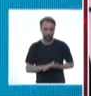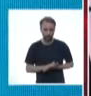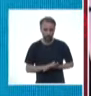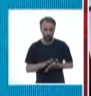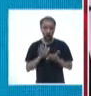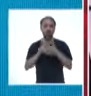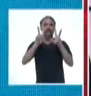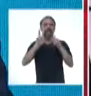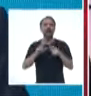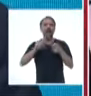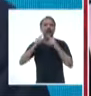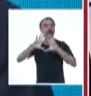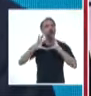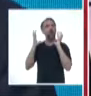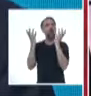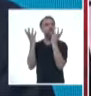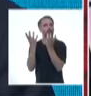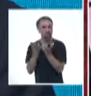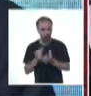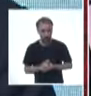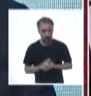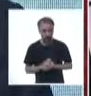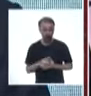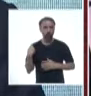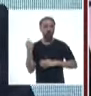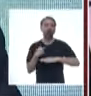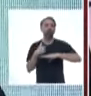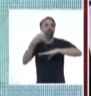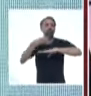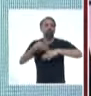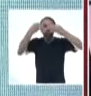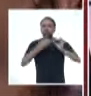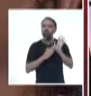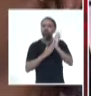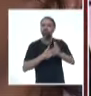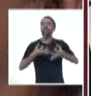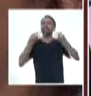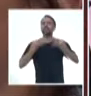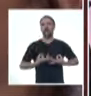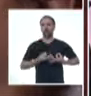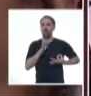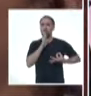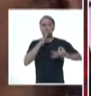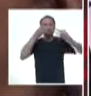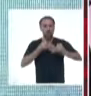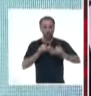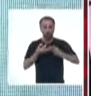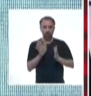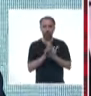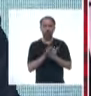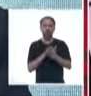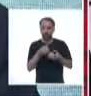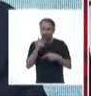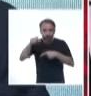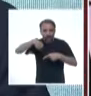nosotros desde nuestro proyecto político y un proyecto político no es provincial municipal Es nacional